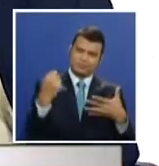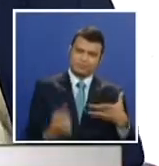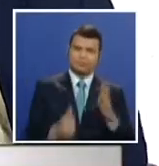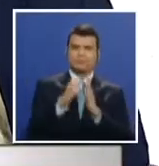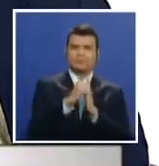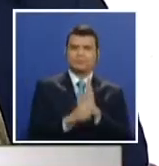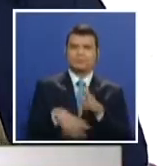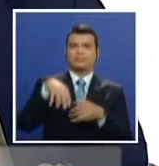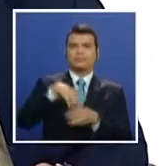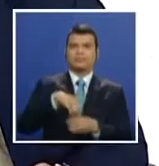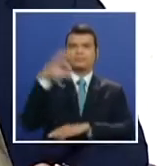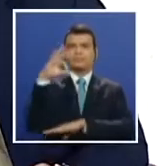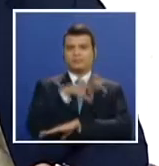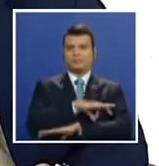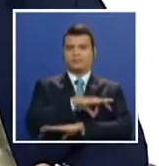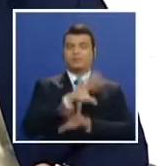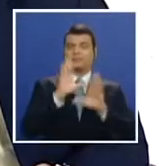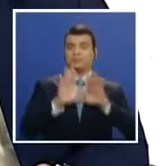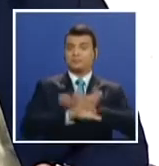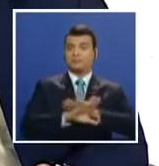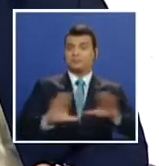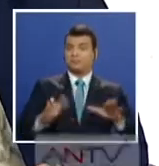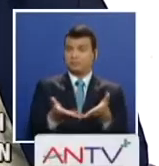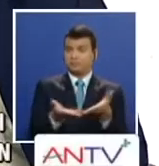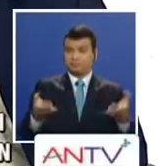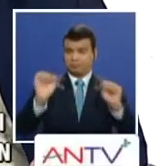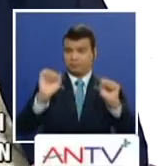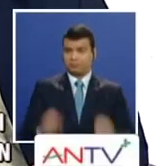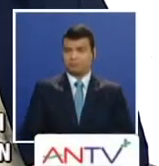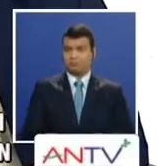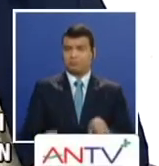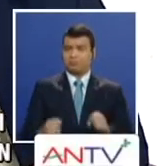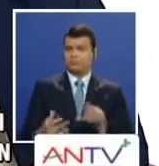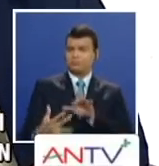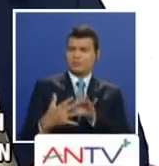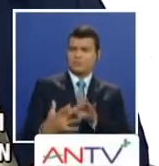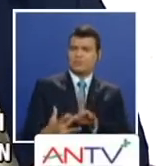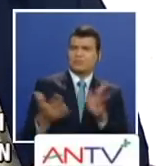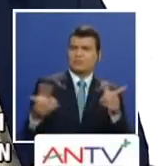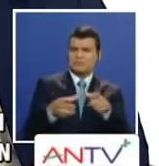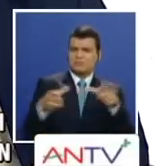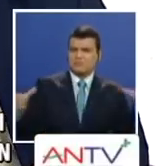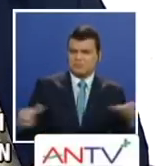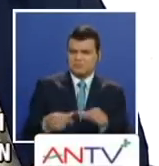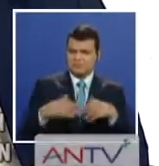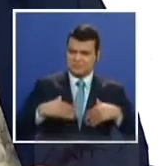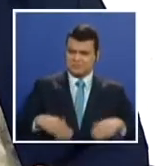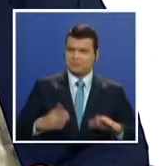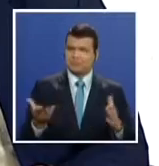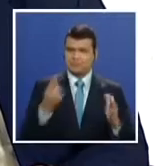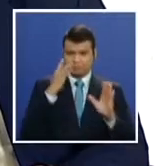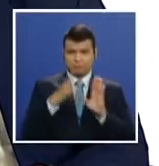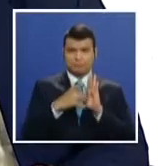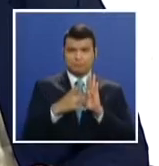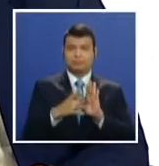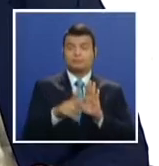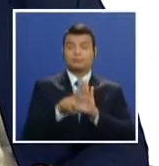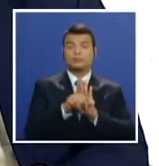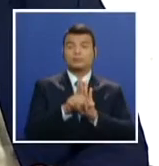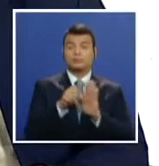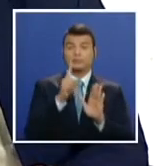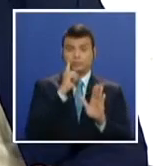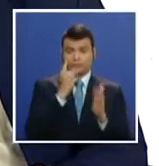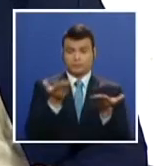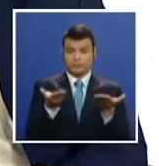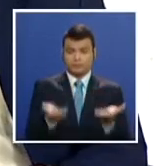programas que tiene nuestro canal regional telepacífico ustedes pueden conectarse con nosotros desde cualquier lugar del mundo o se encuentra como economía hd